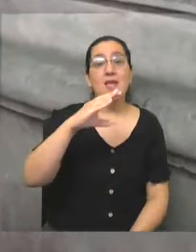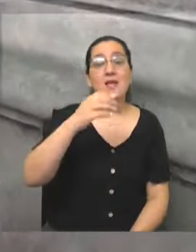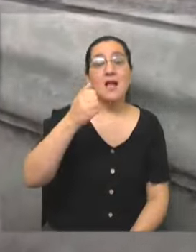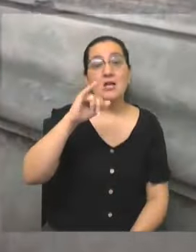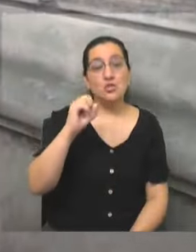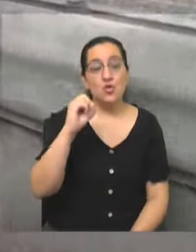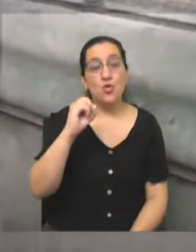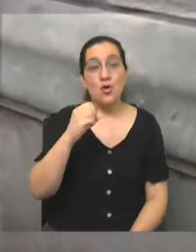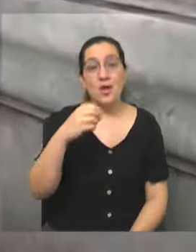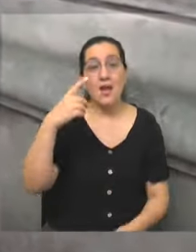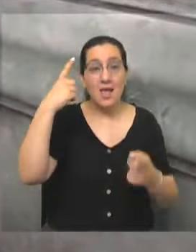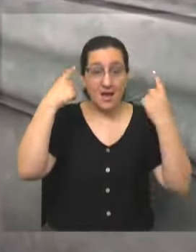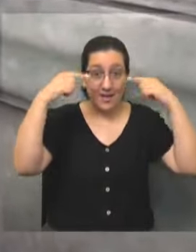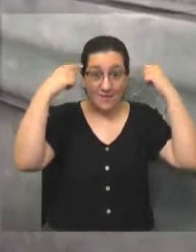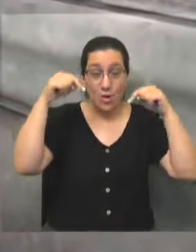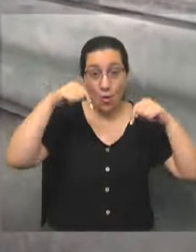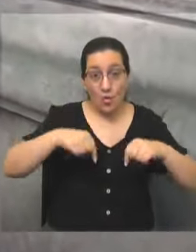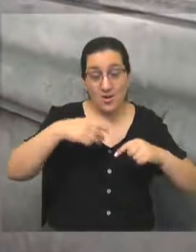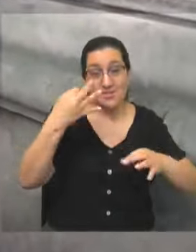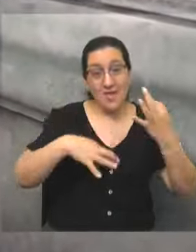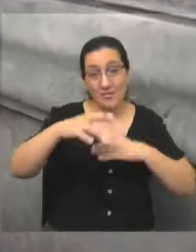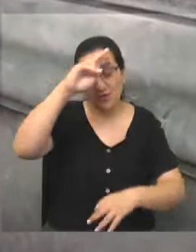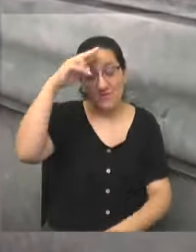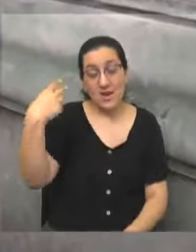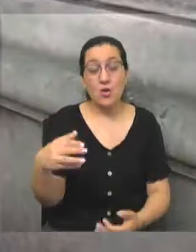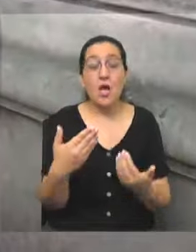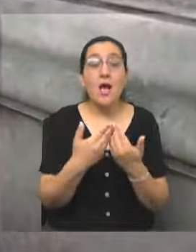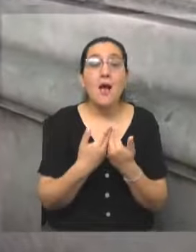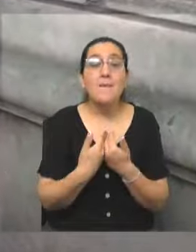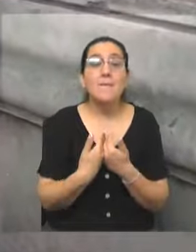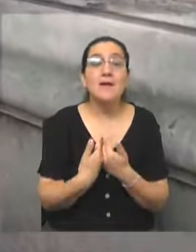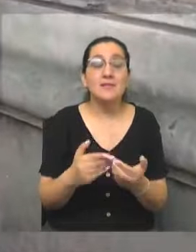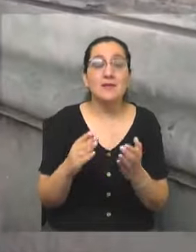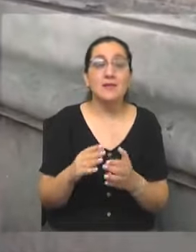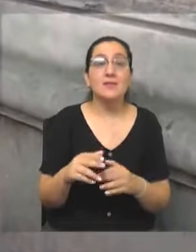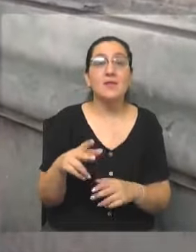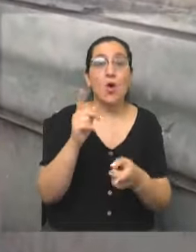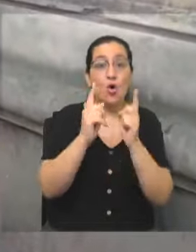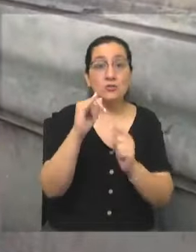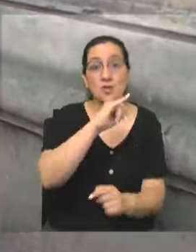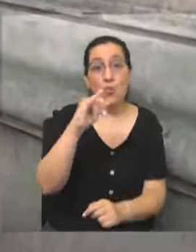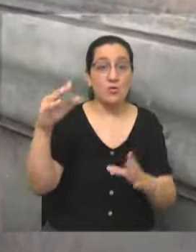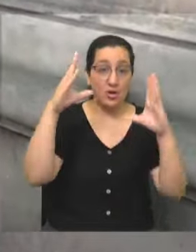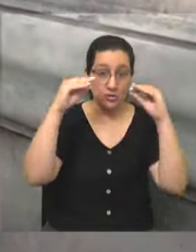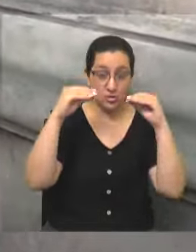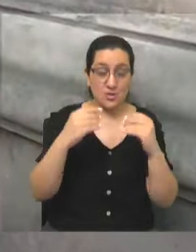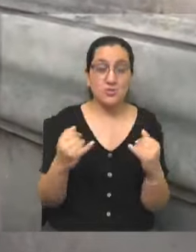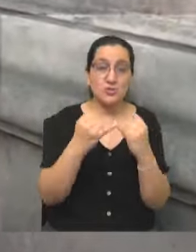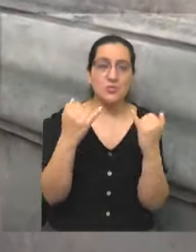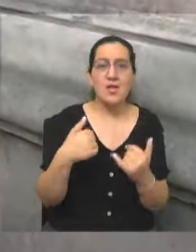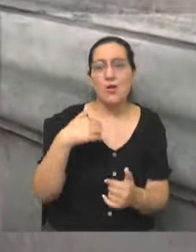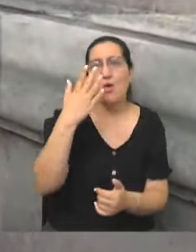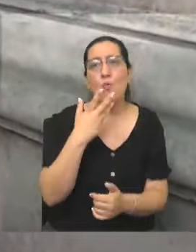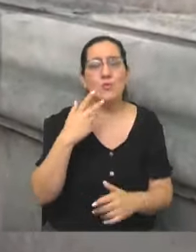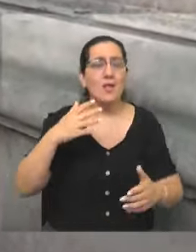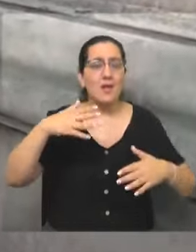Verano hoy a partir de las 23:15 para dar la prueba de admisión. Así que es un día de júbilo para los que nos gusta el carnaval, los que